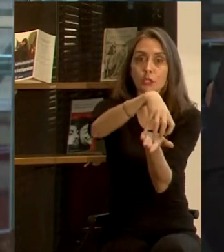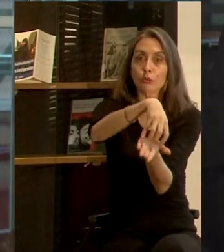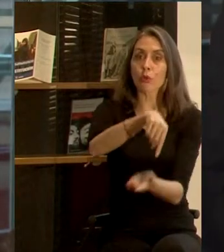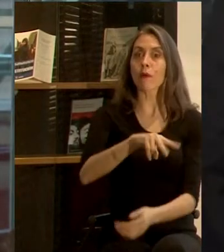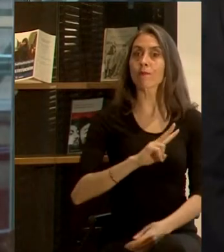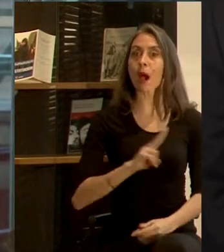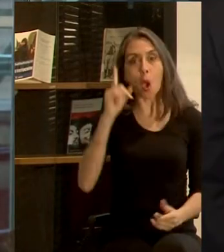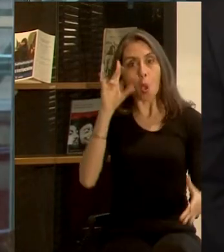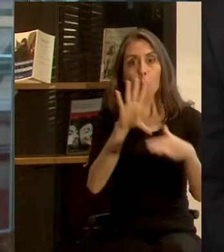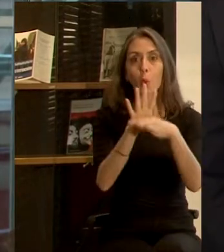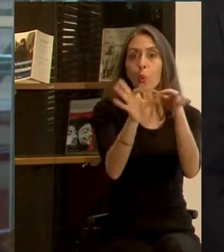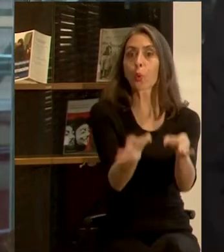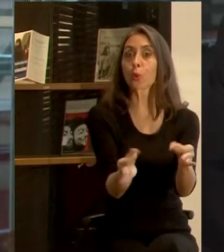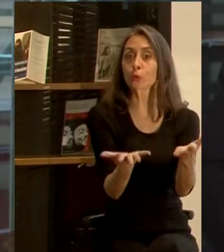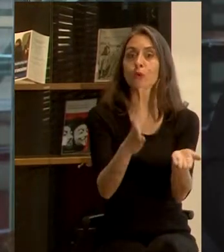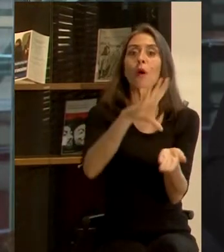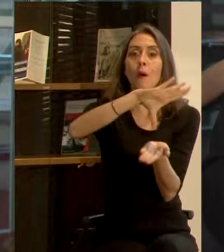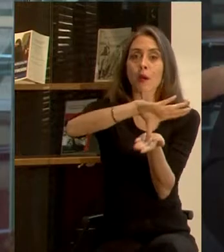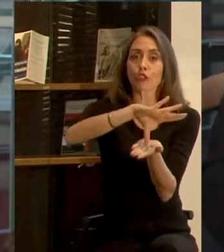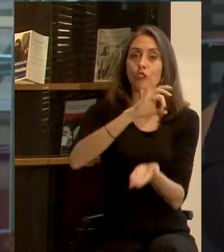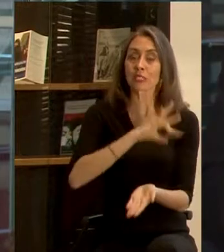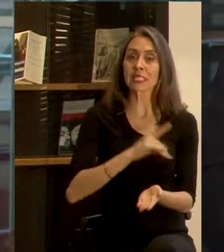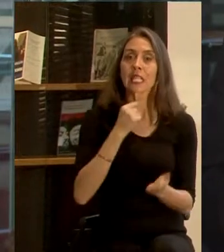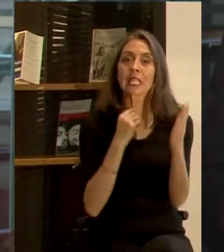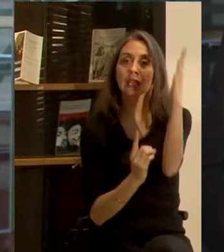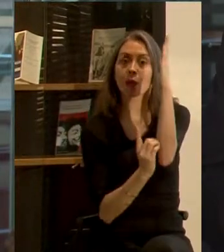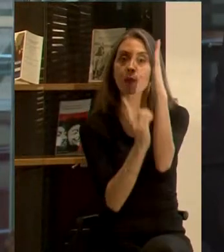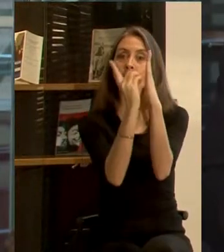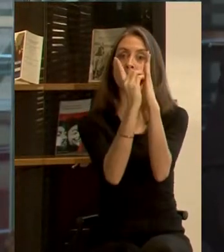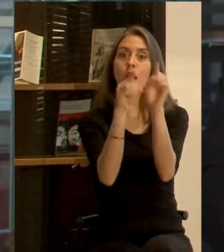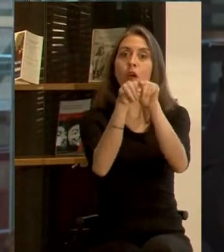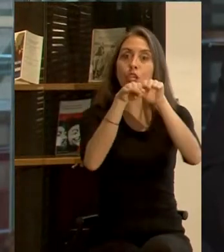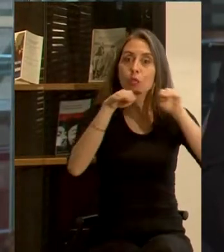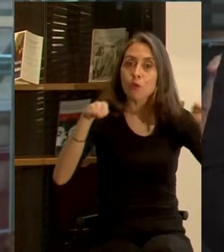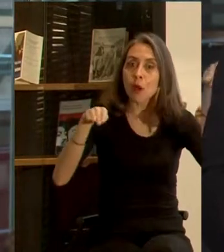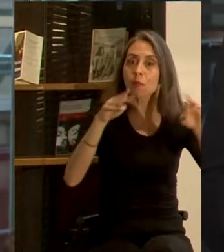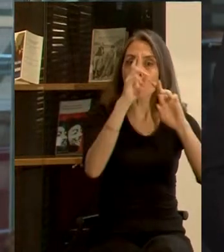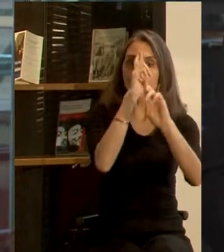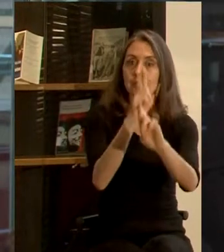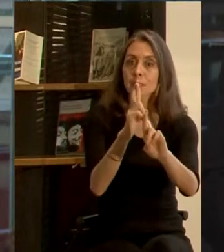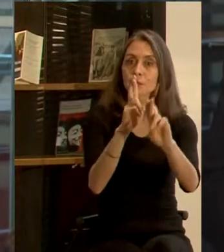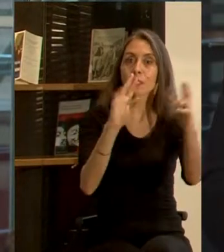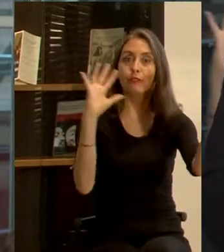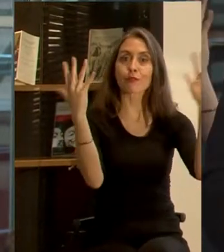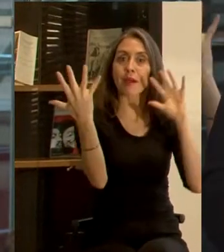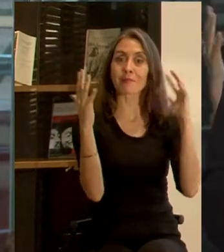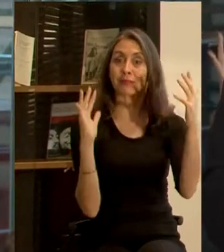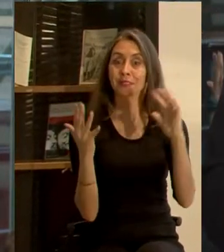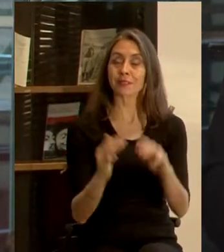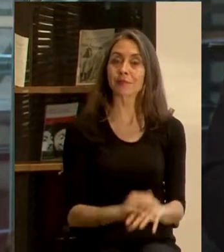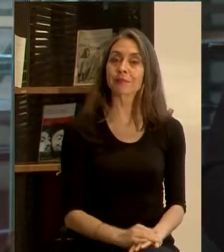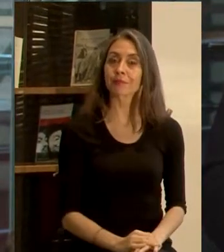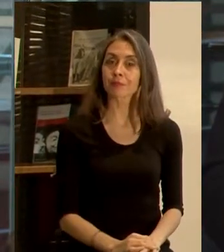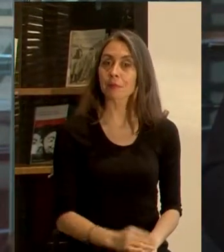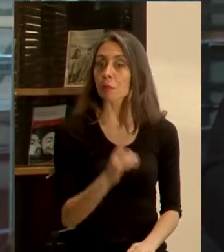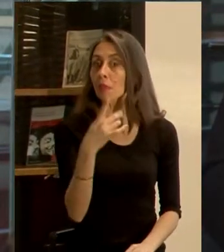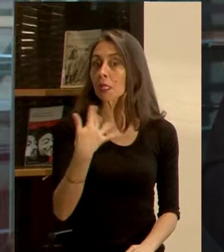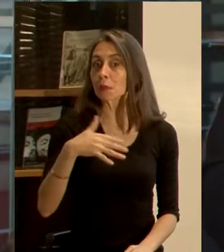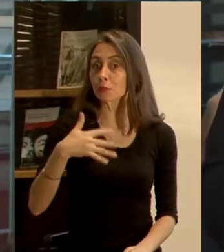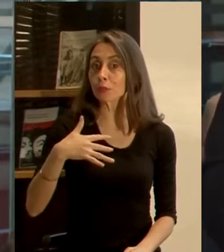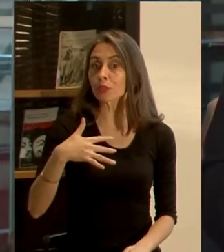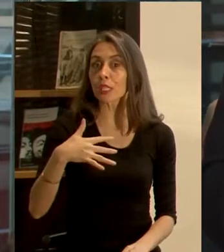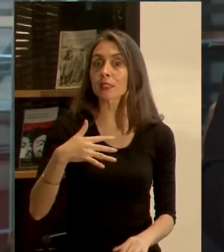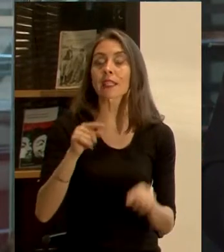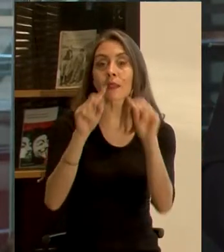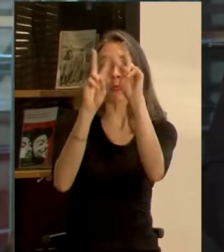Valparaíso y más aún para un país que busca el desarrollo desde la igualdad y el respeto con el medio ambiente. La importancia de